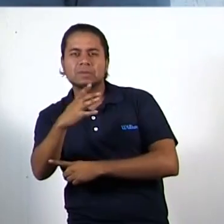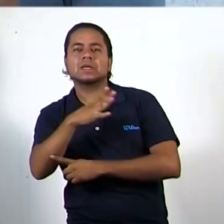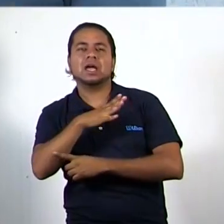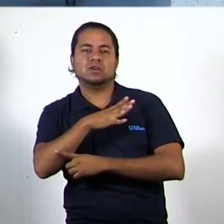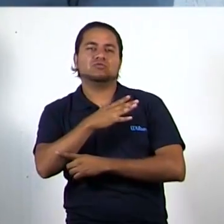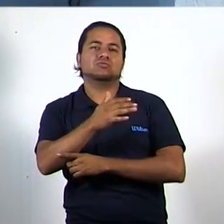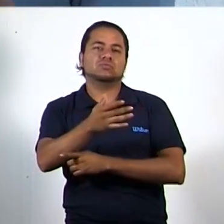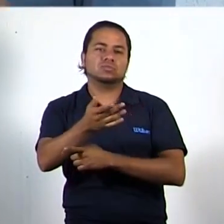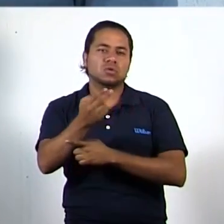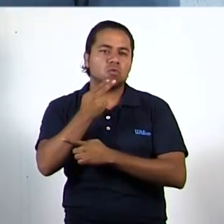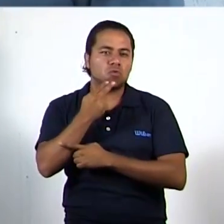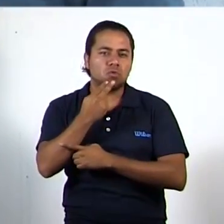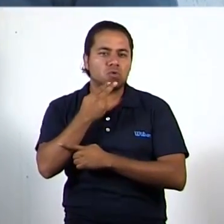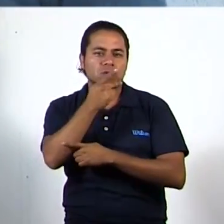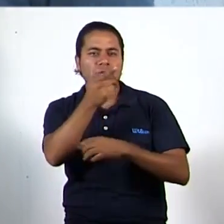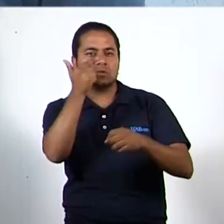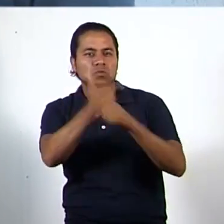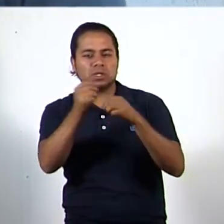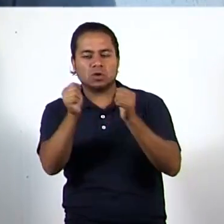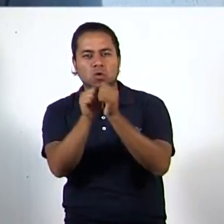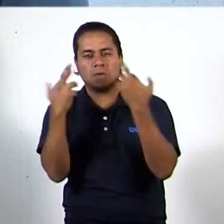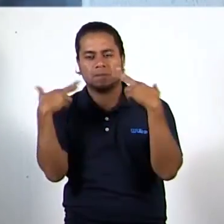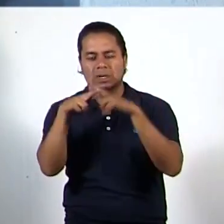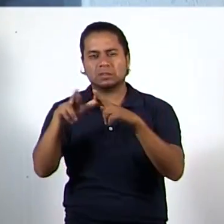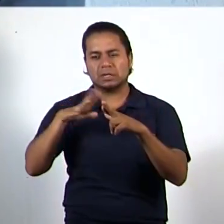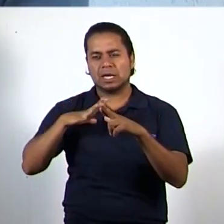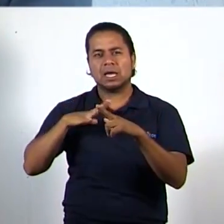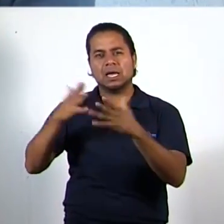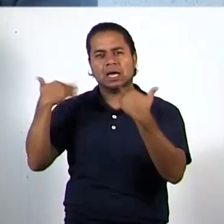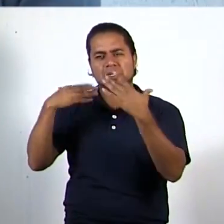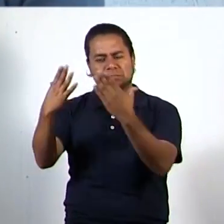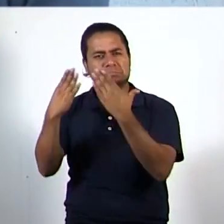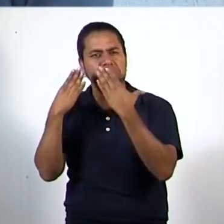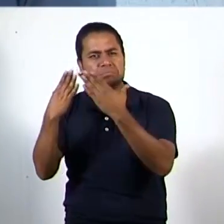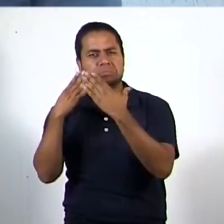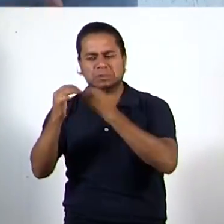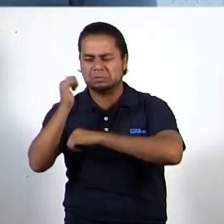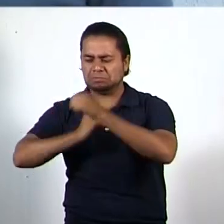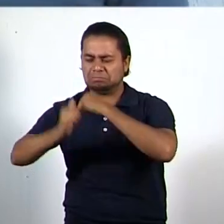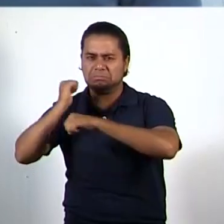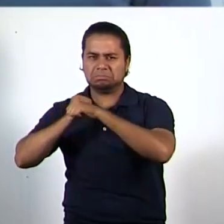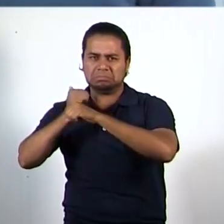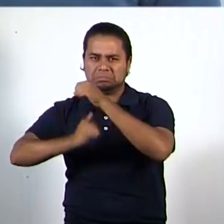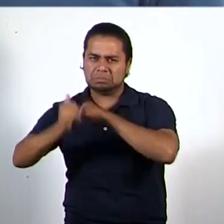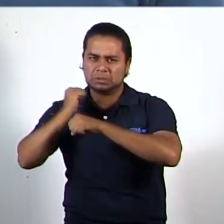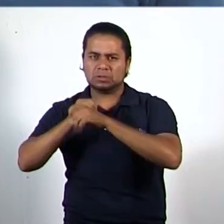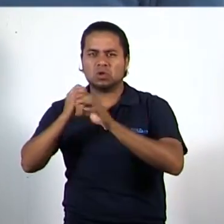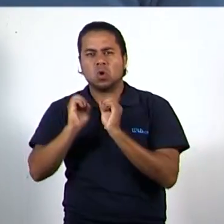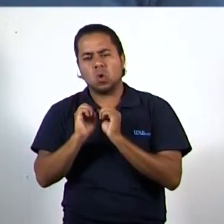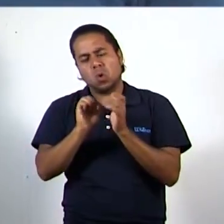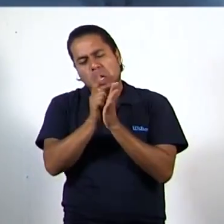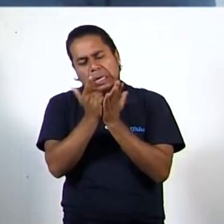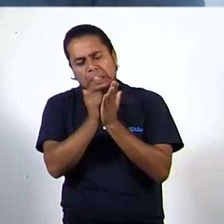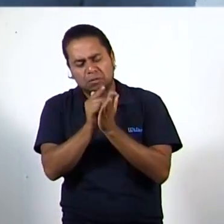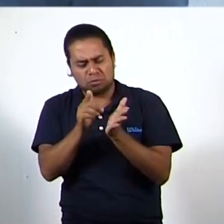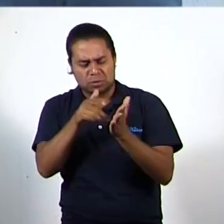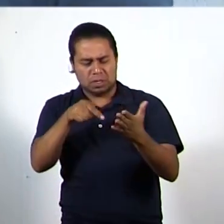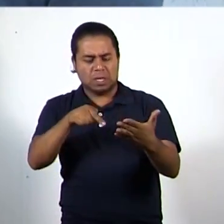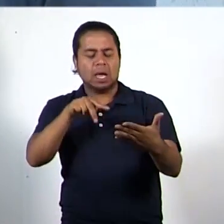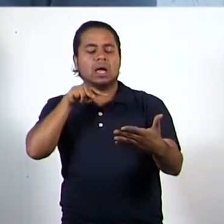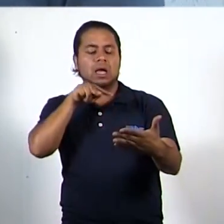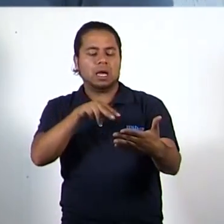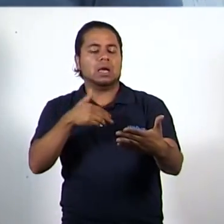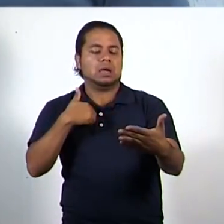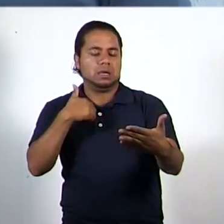utilizando o que has utilizado o que has visto con tus maestros en algún ciclo escolar o posiblemente los has encontrado en algún libro.